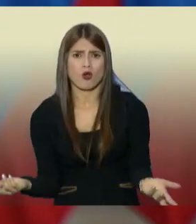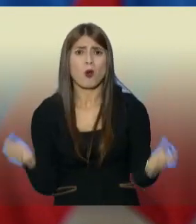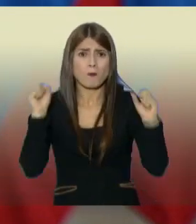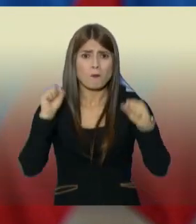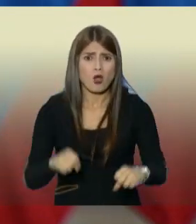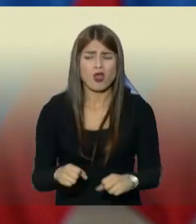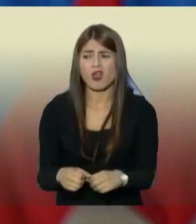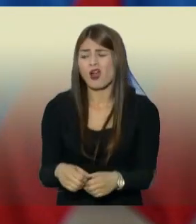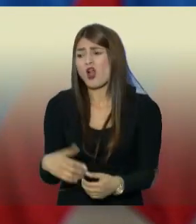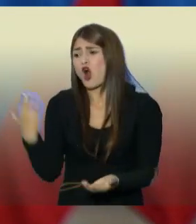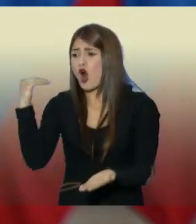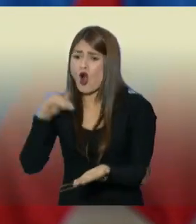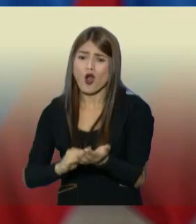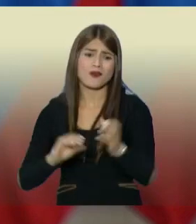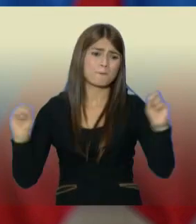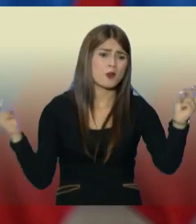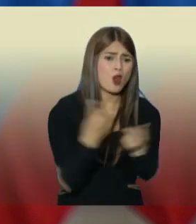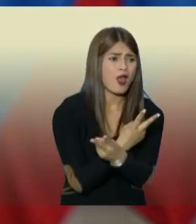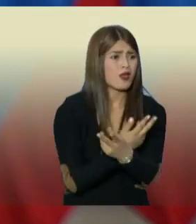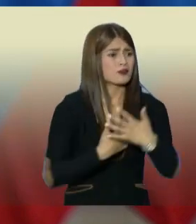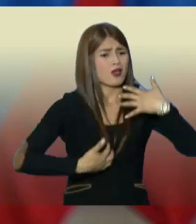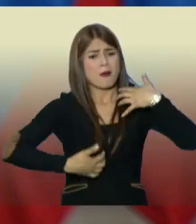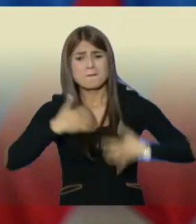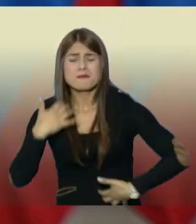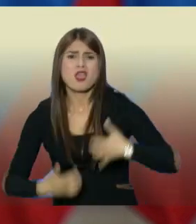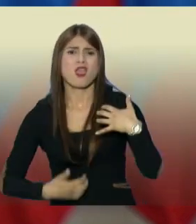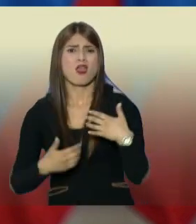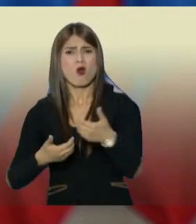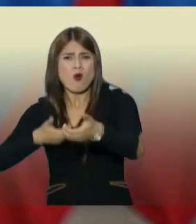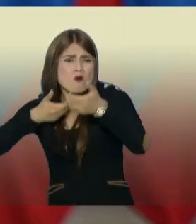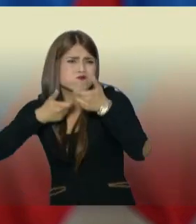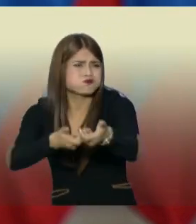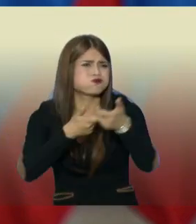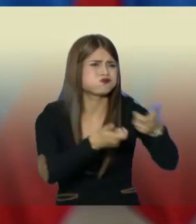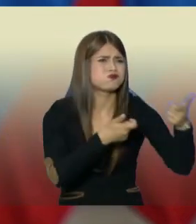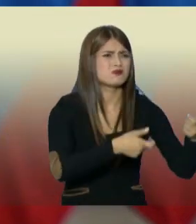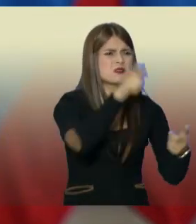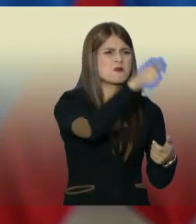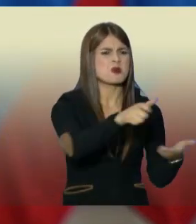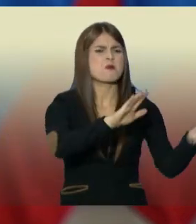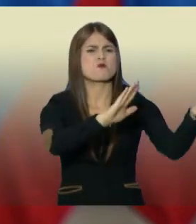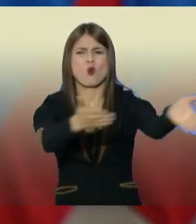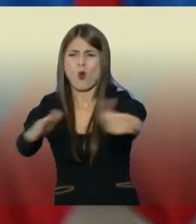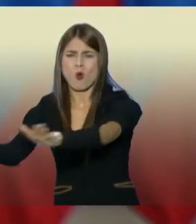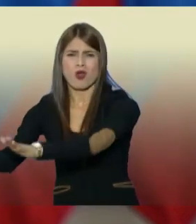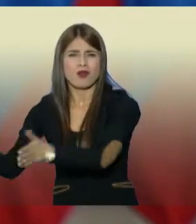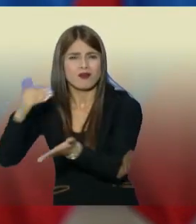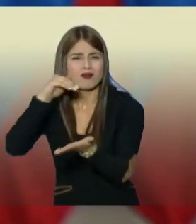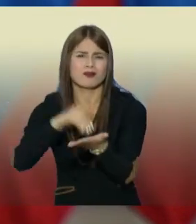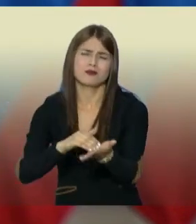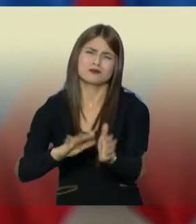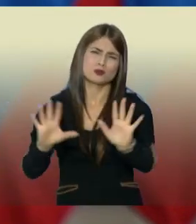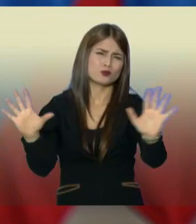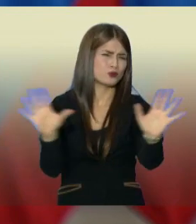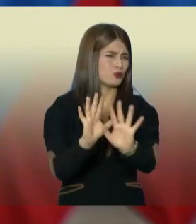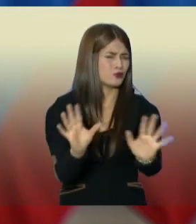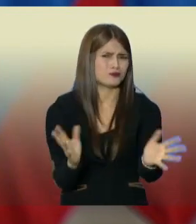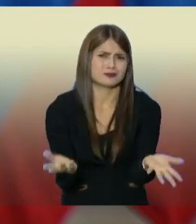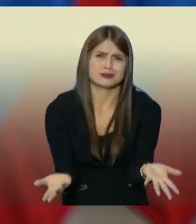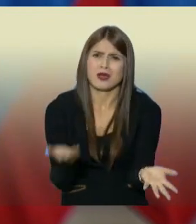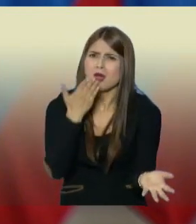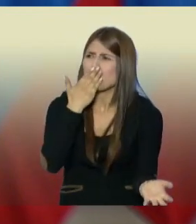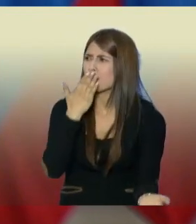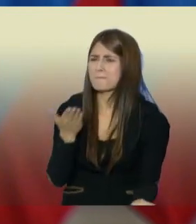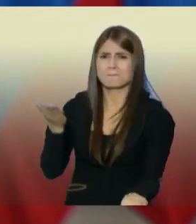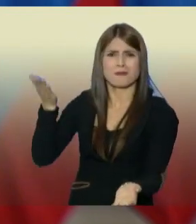Terribles de la violencia el miedo los asesinatos y las masacres Colombia está dejando atrás esa